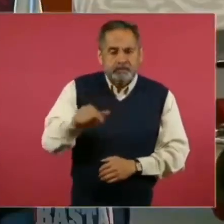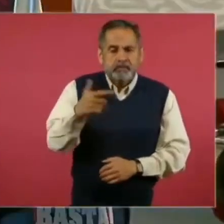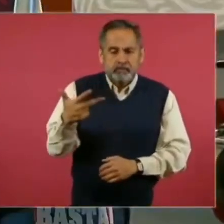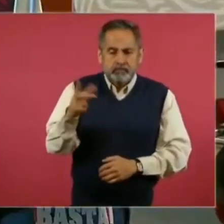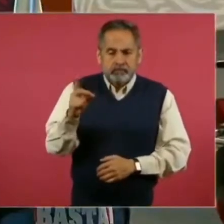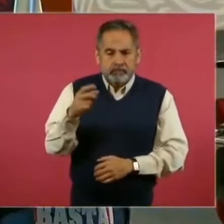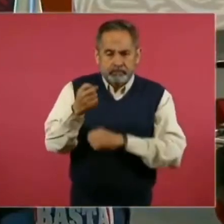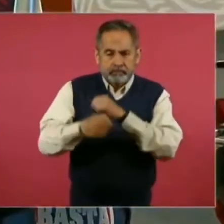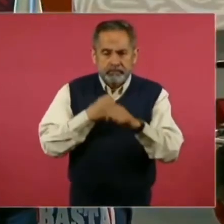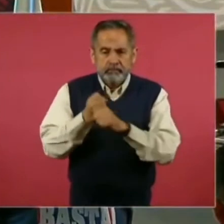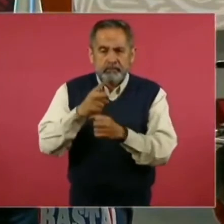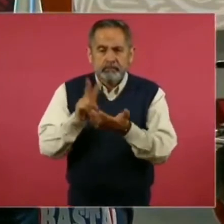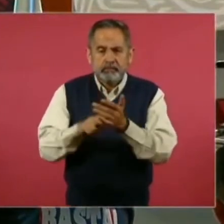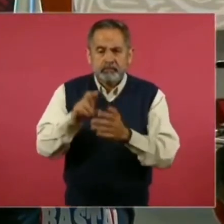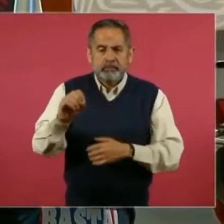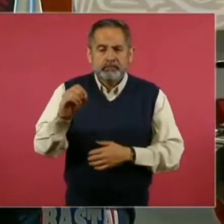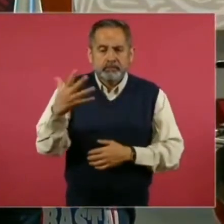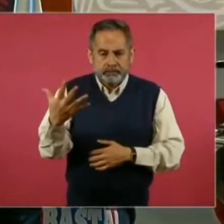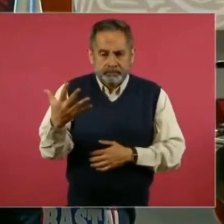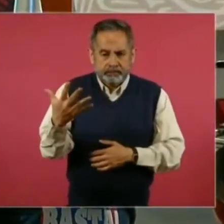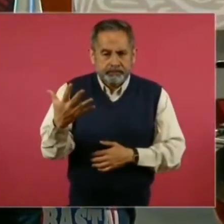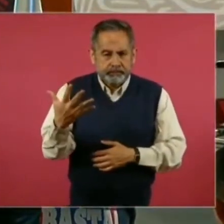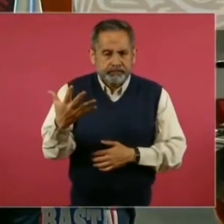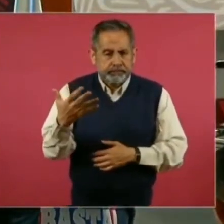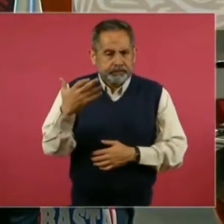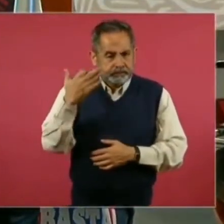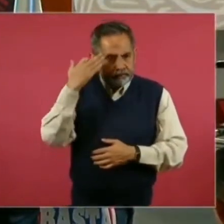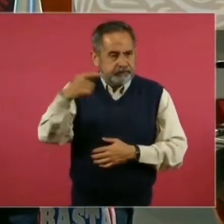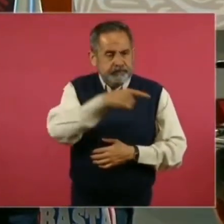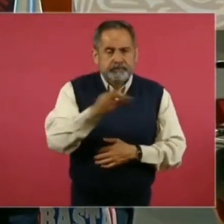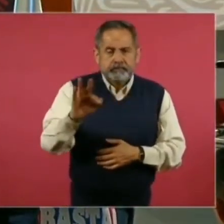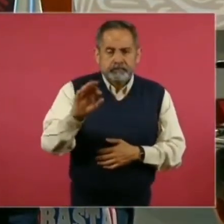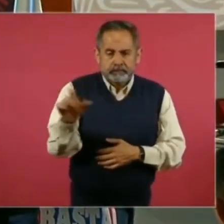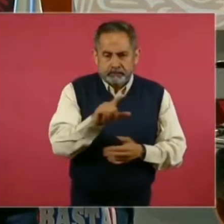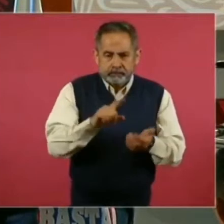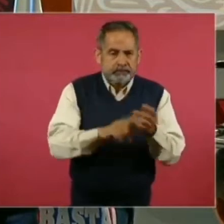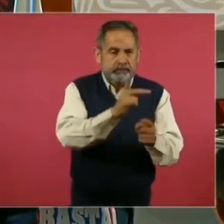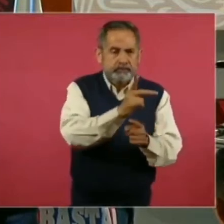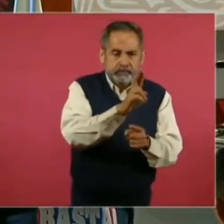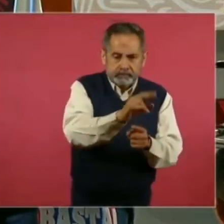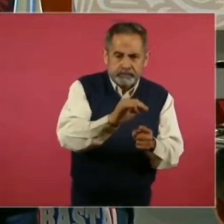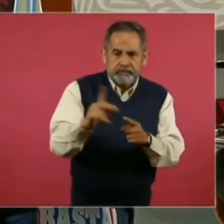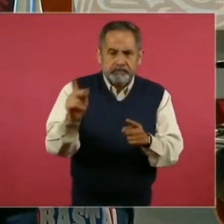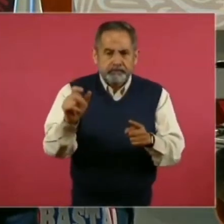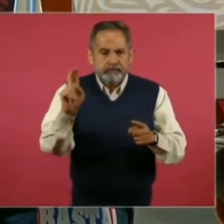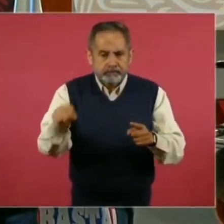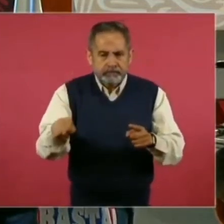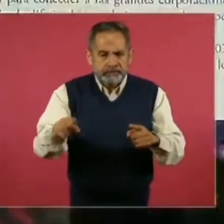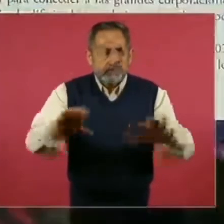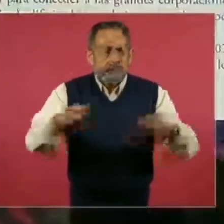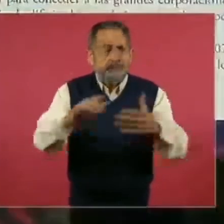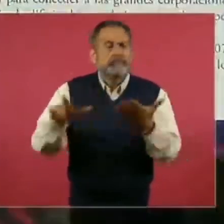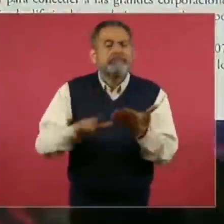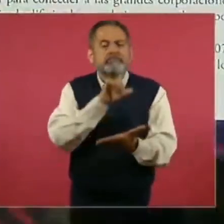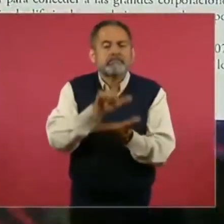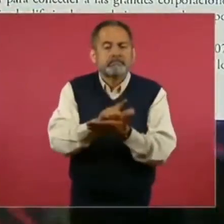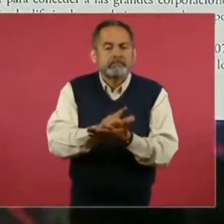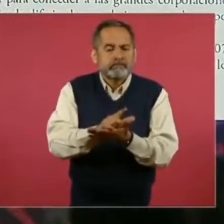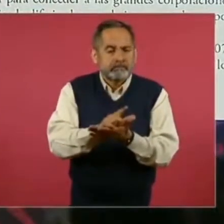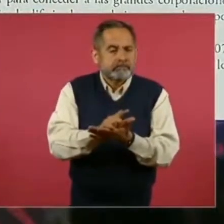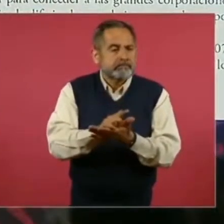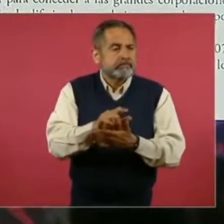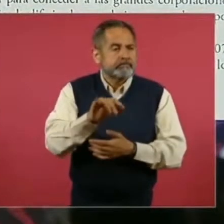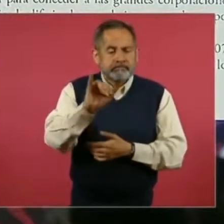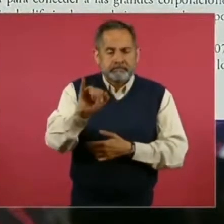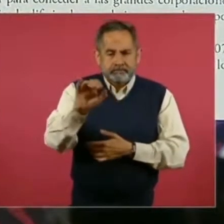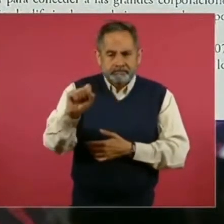del 2005, ya durante el foxismo, PRI y PAN reformaron la ley del impuesto sobre la